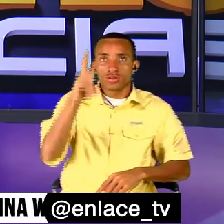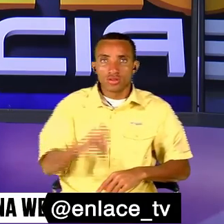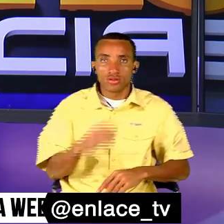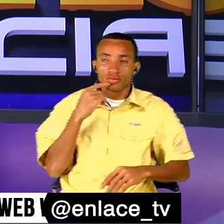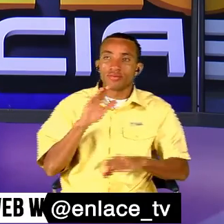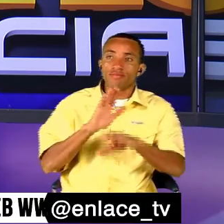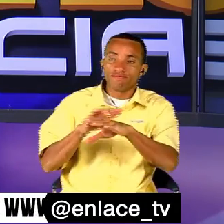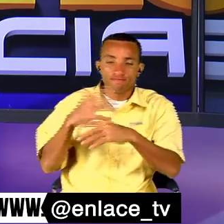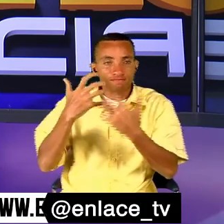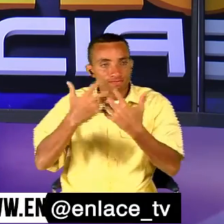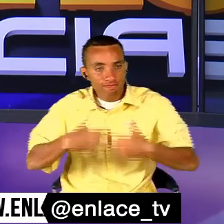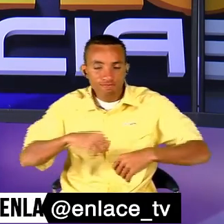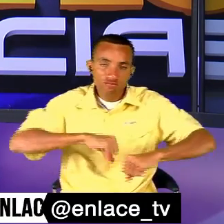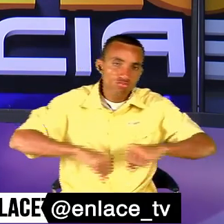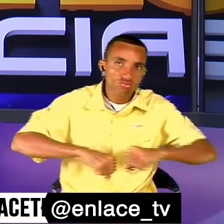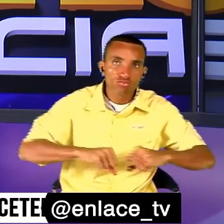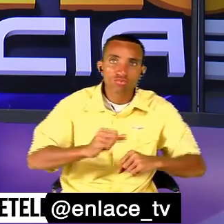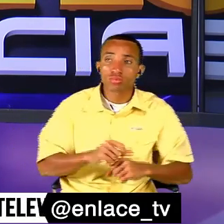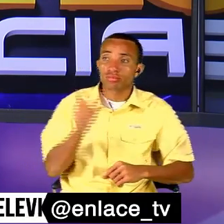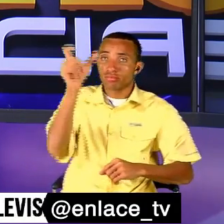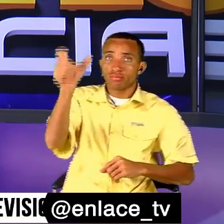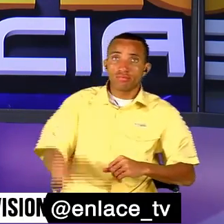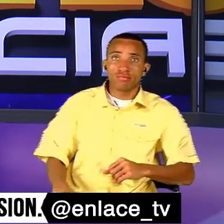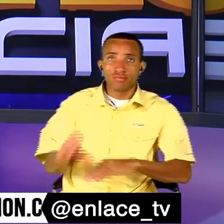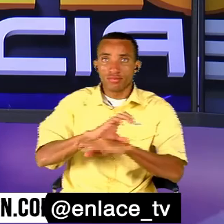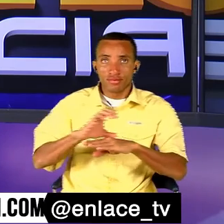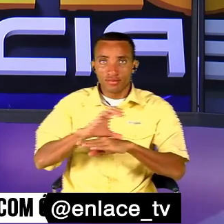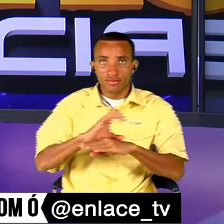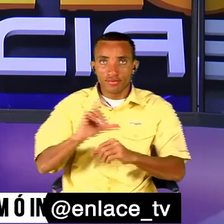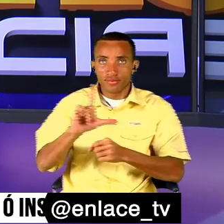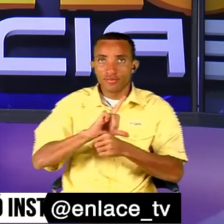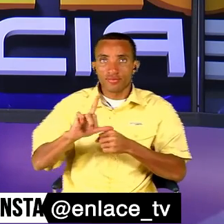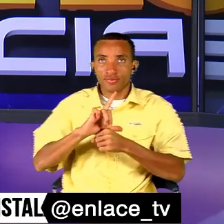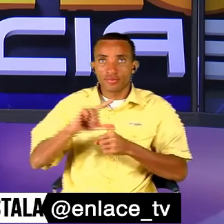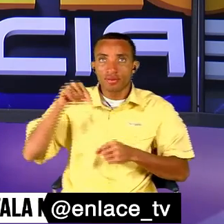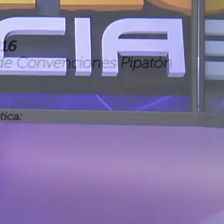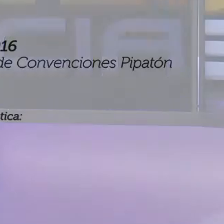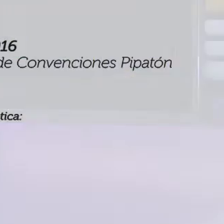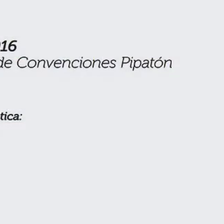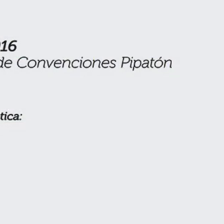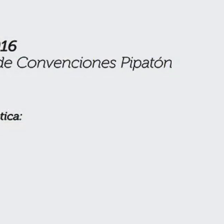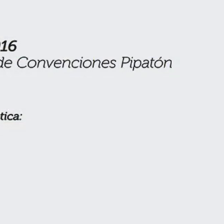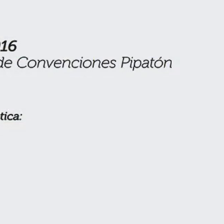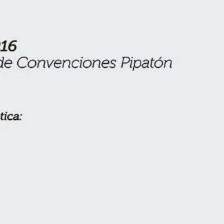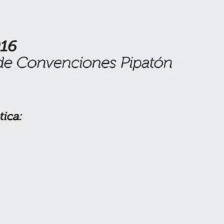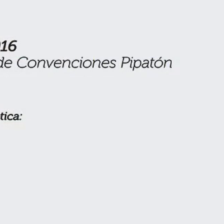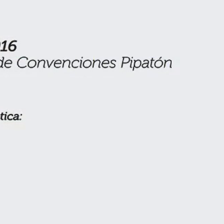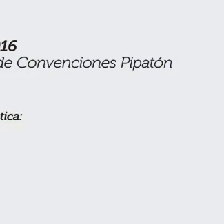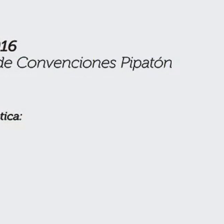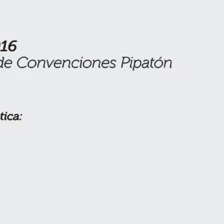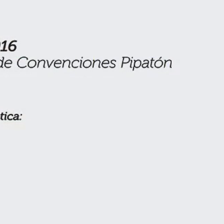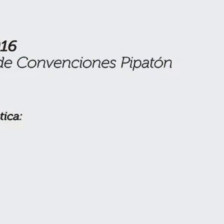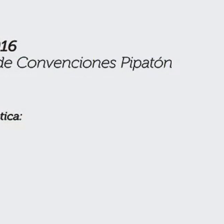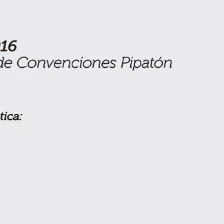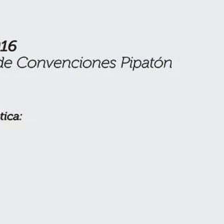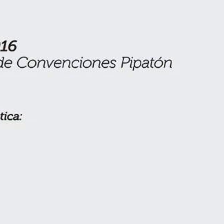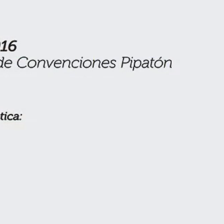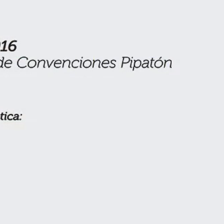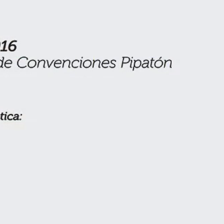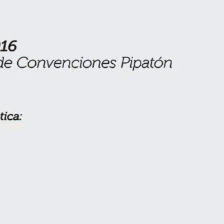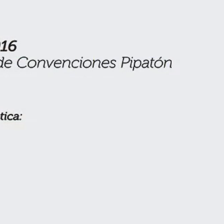Ardila Lule, reconocimiento al empresariado local. Este jueves 17 de marzo de 2016, a partir de las 7 de la noche, en el Hotel